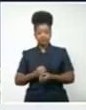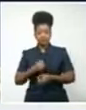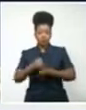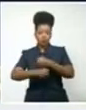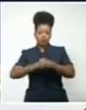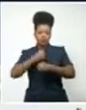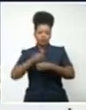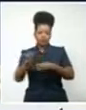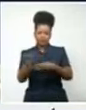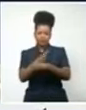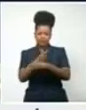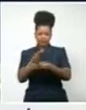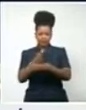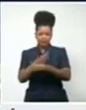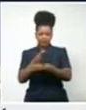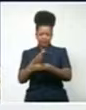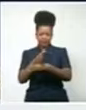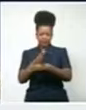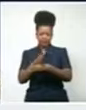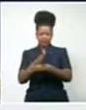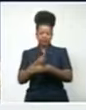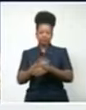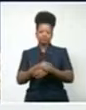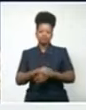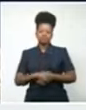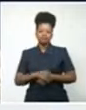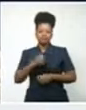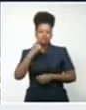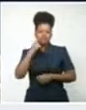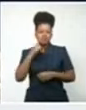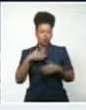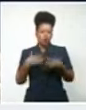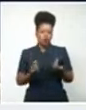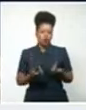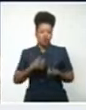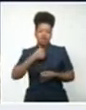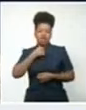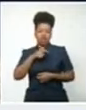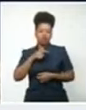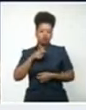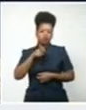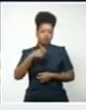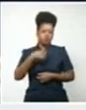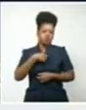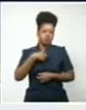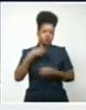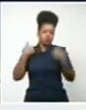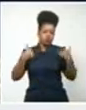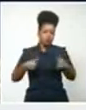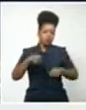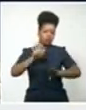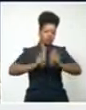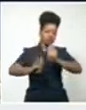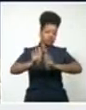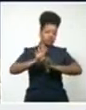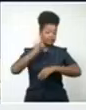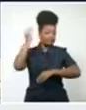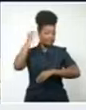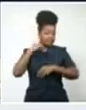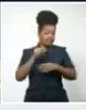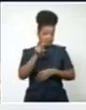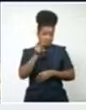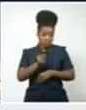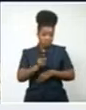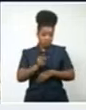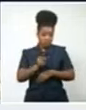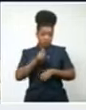tipos, lo que detectan es la presencia de anticuerpos. O sea, se sabe que esa persona, en el momento que